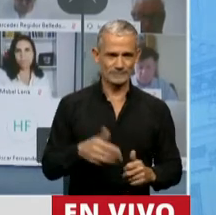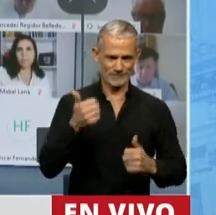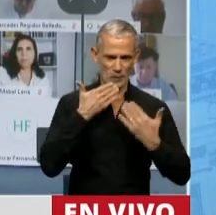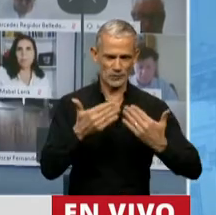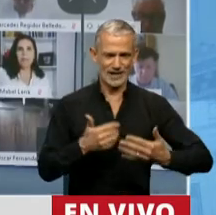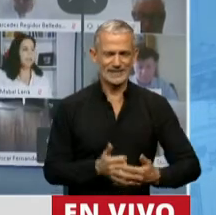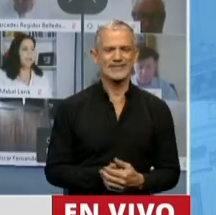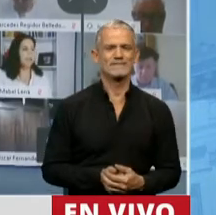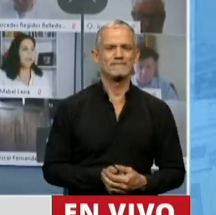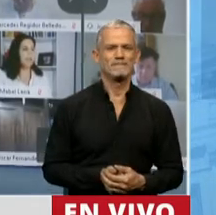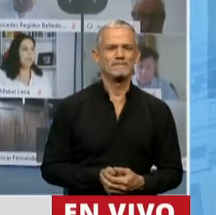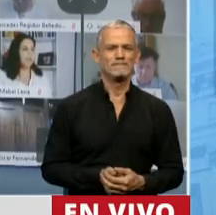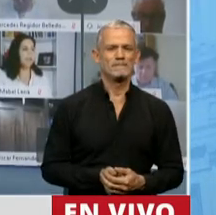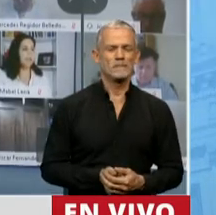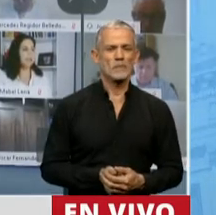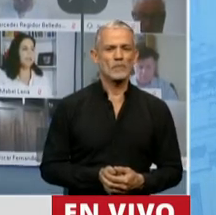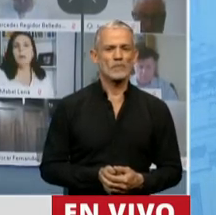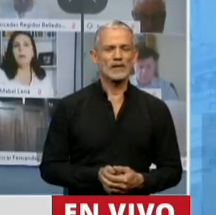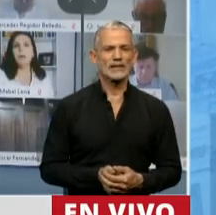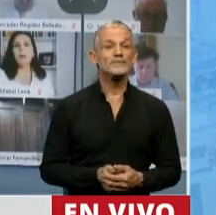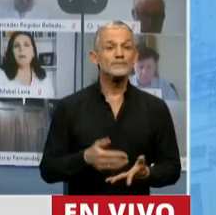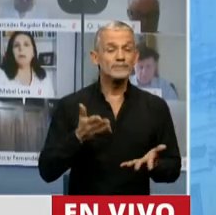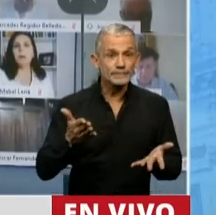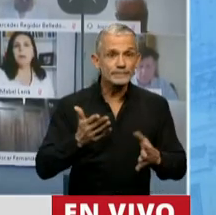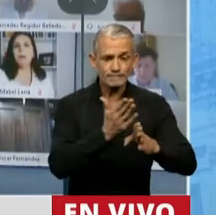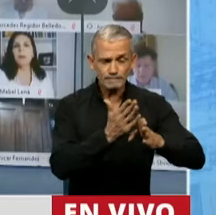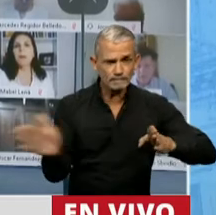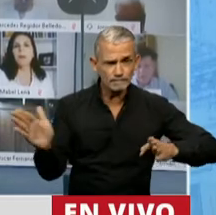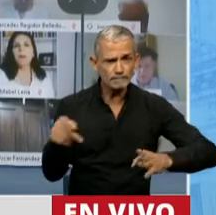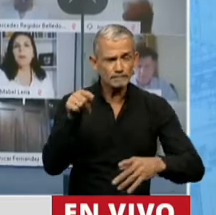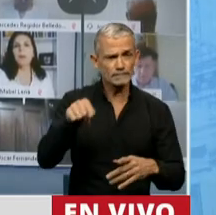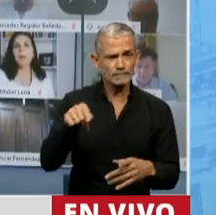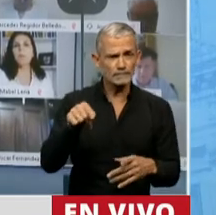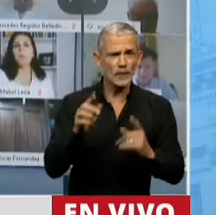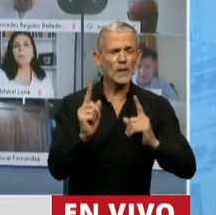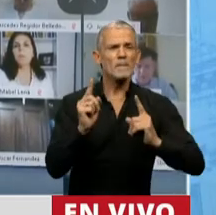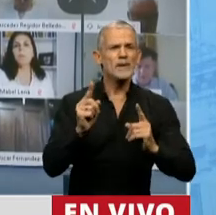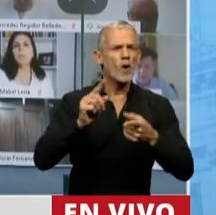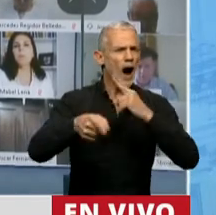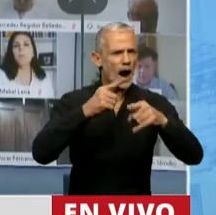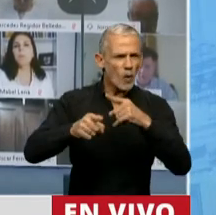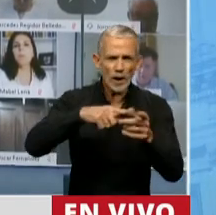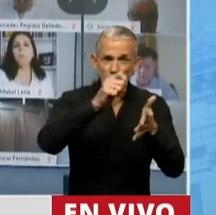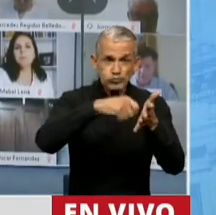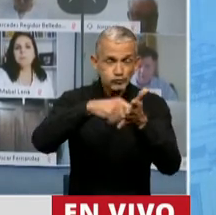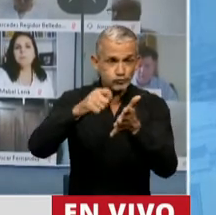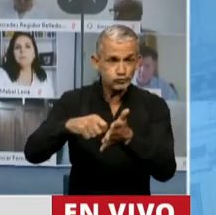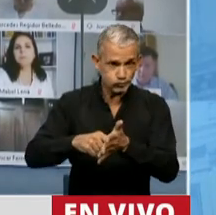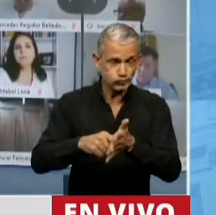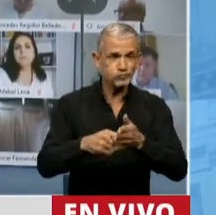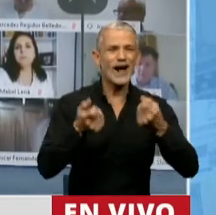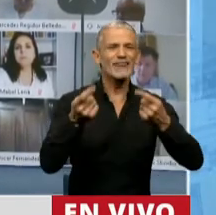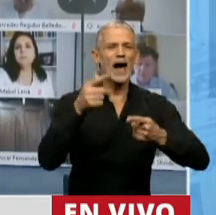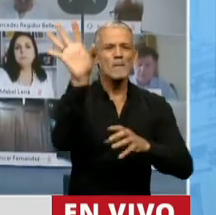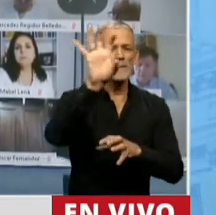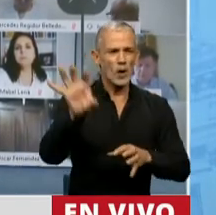Muchas gracias, muy amable. Entonces, a partir de eso, ese mismo acuerdo también le otorgó a